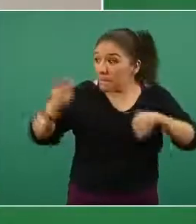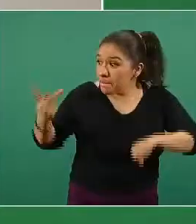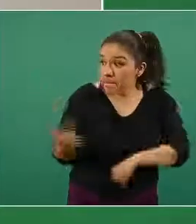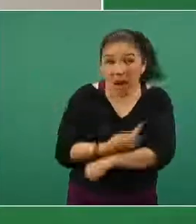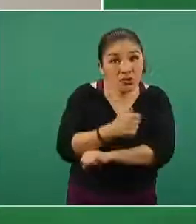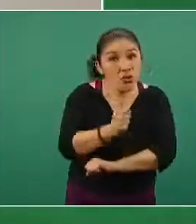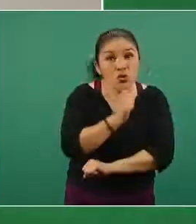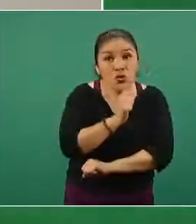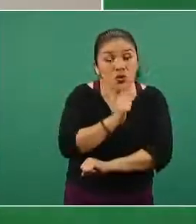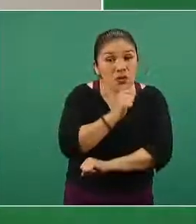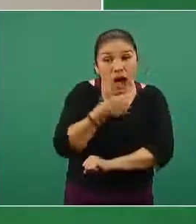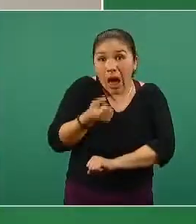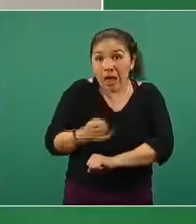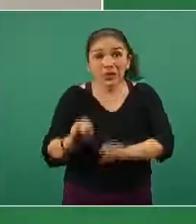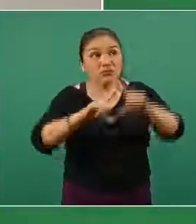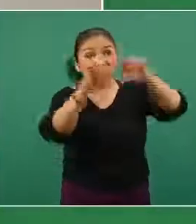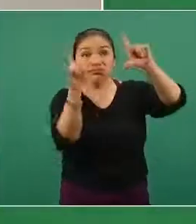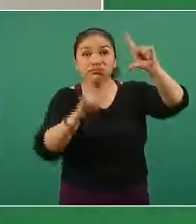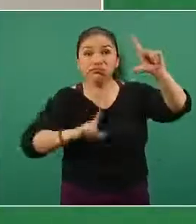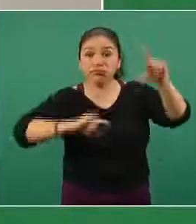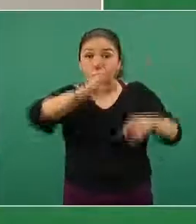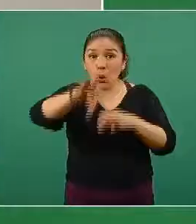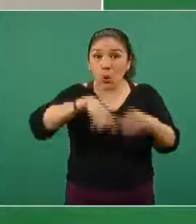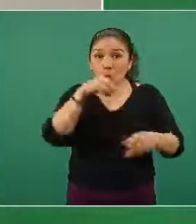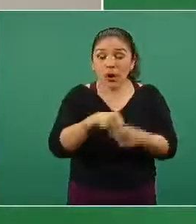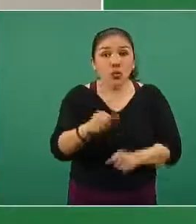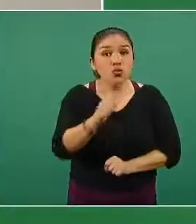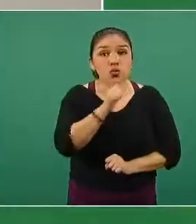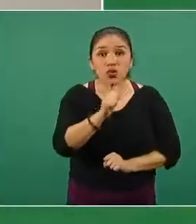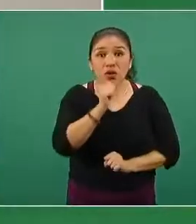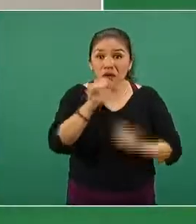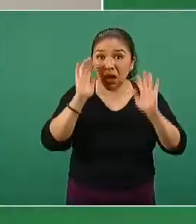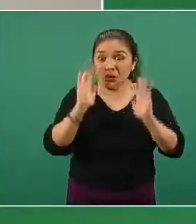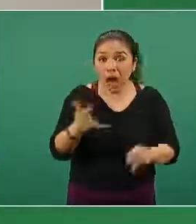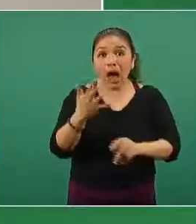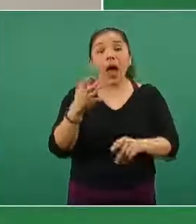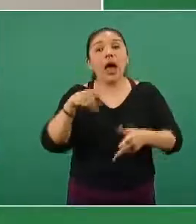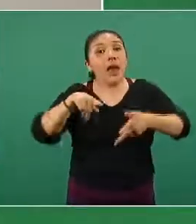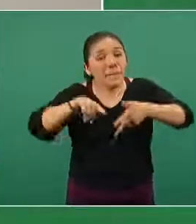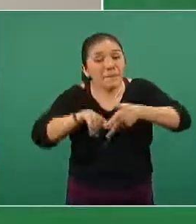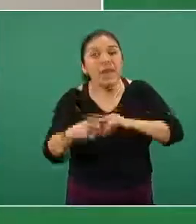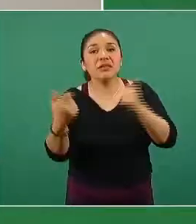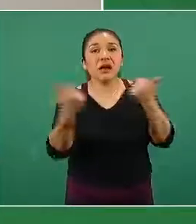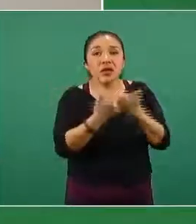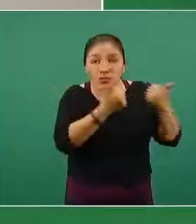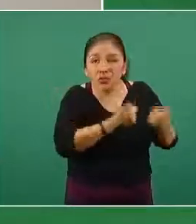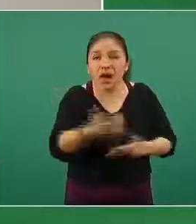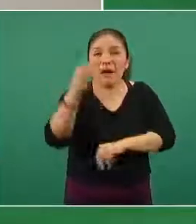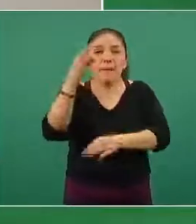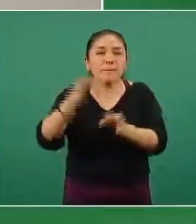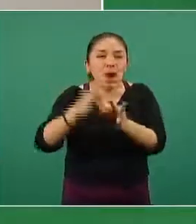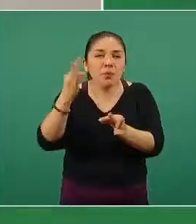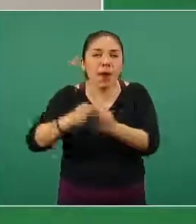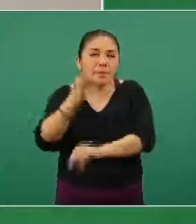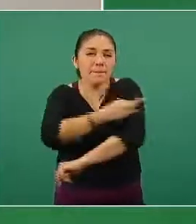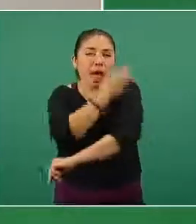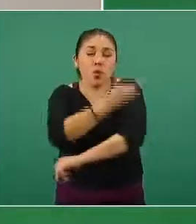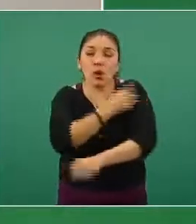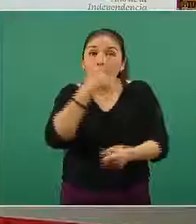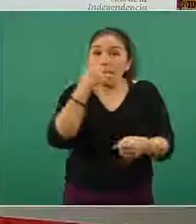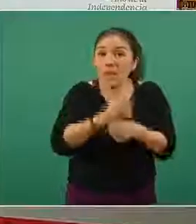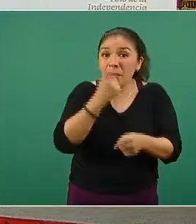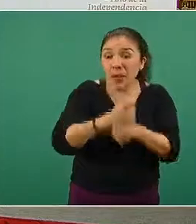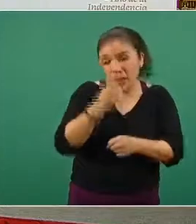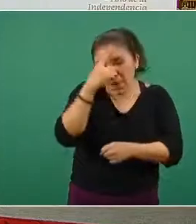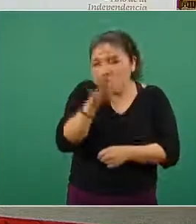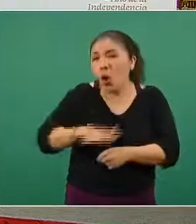suceda en todo el territorio, hasta que no se hayan activado y se haya distribuido y aplicado al menos esa primera dosis en todos